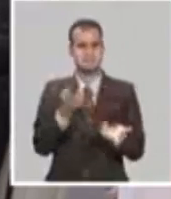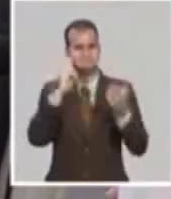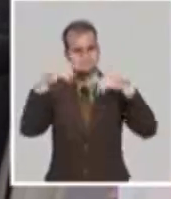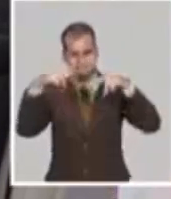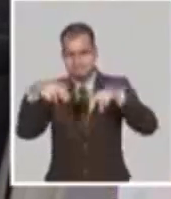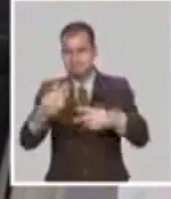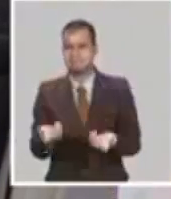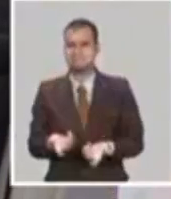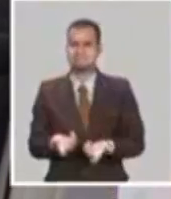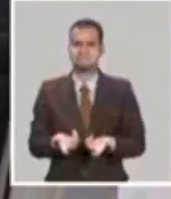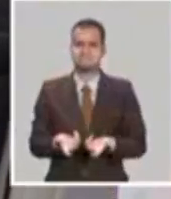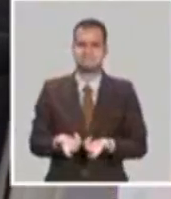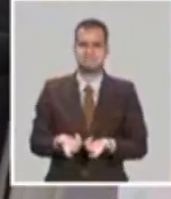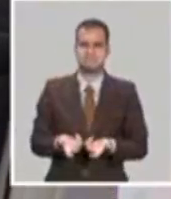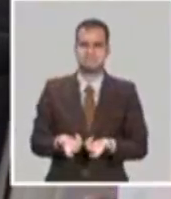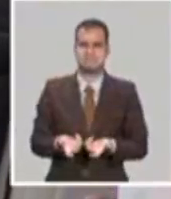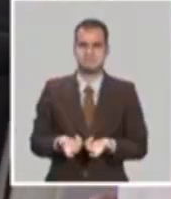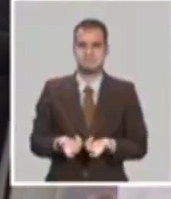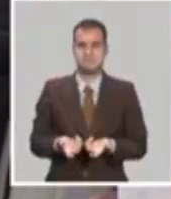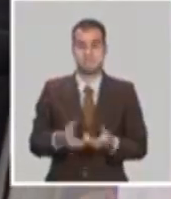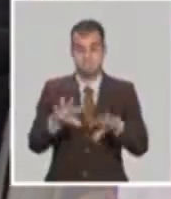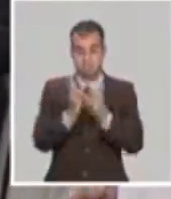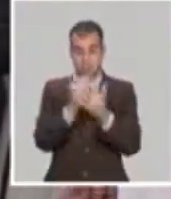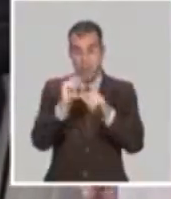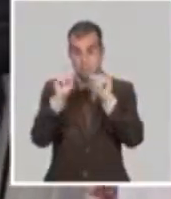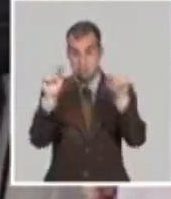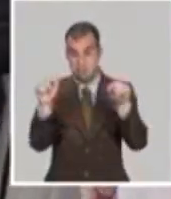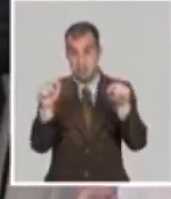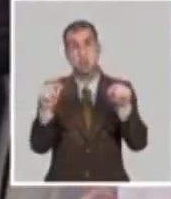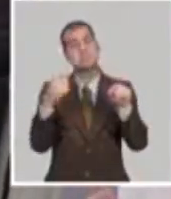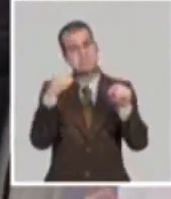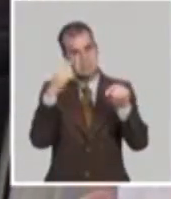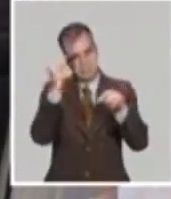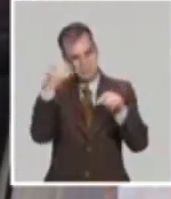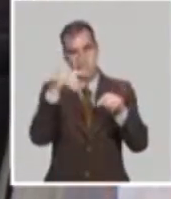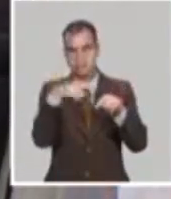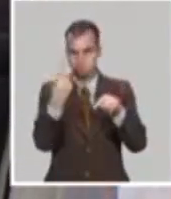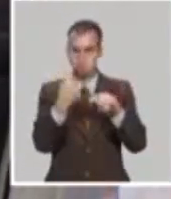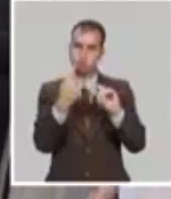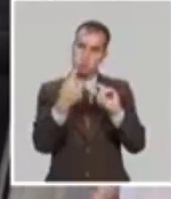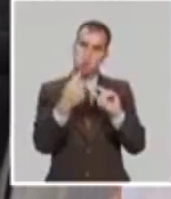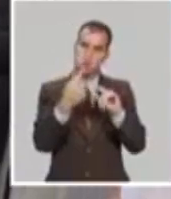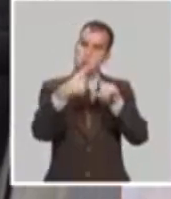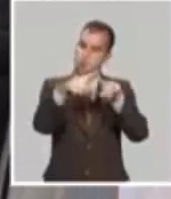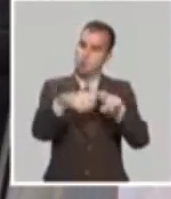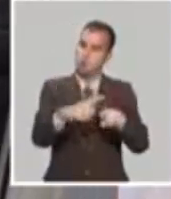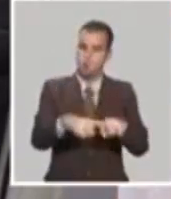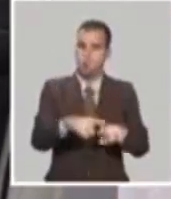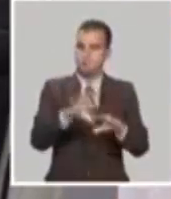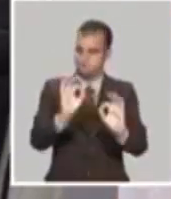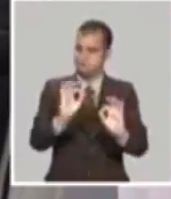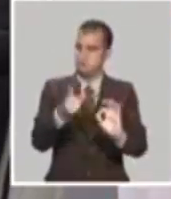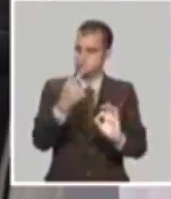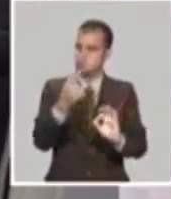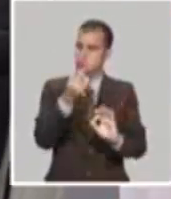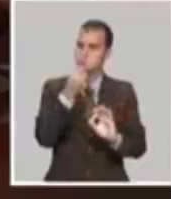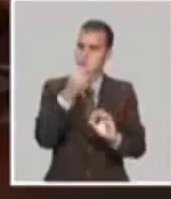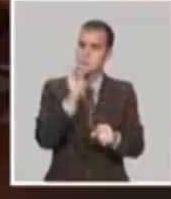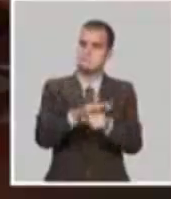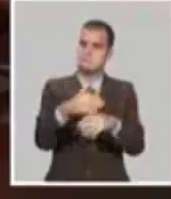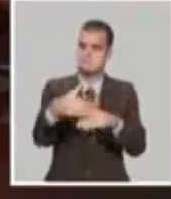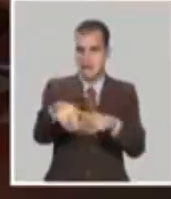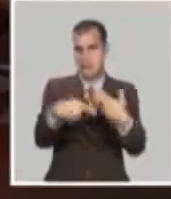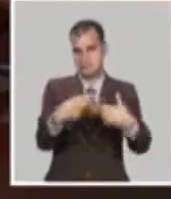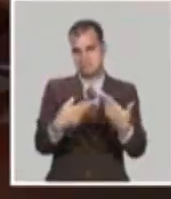intervención, intervención sanitaria, tiene un grupo de elementos que los respaldan. Yo creo que Guita lo decía muy bien y esa confianza que